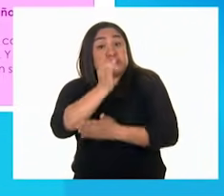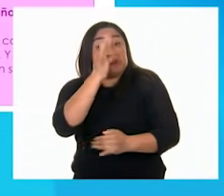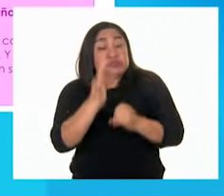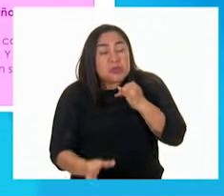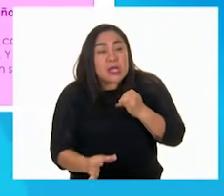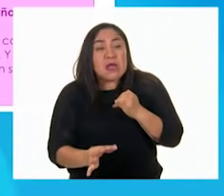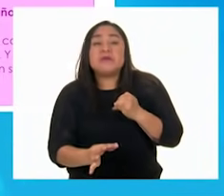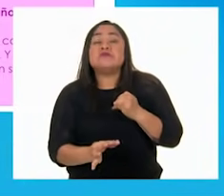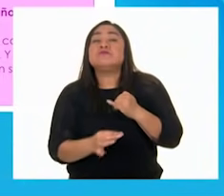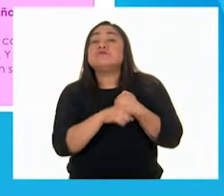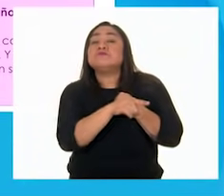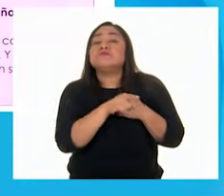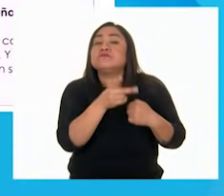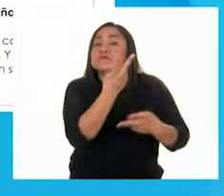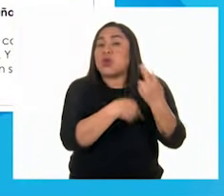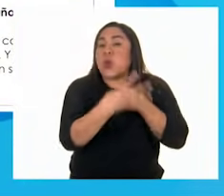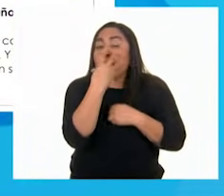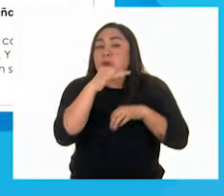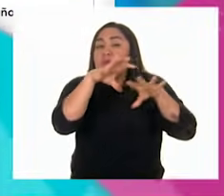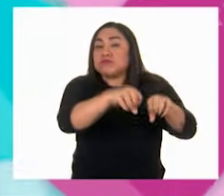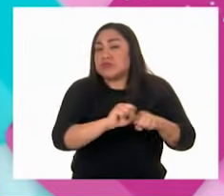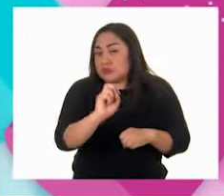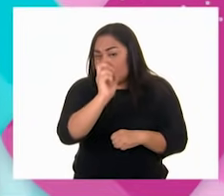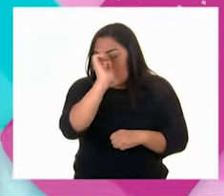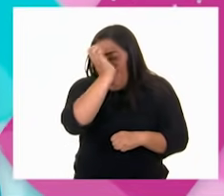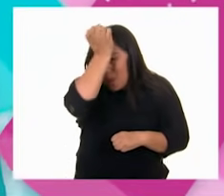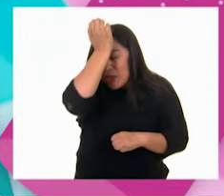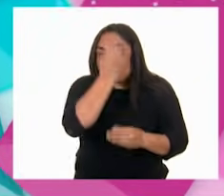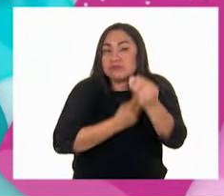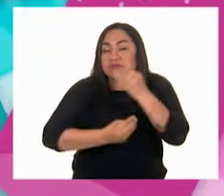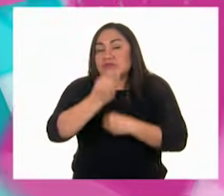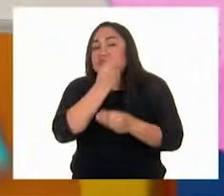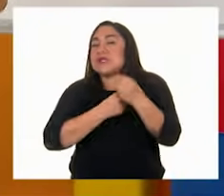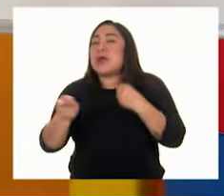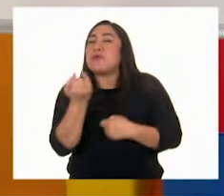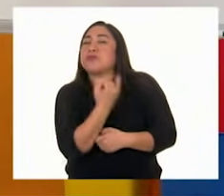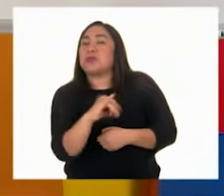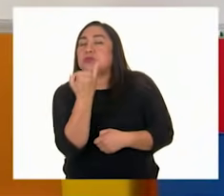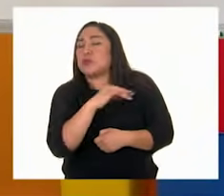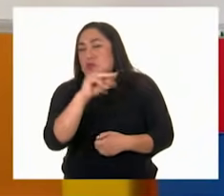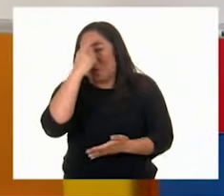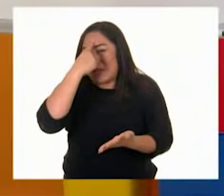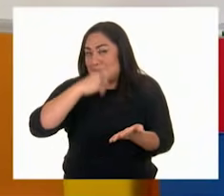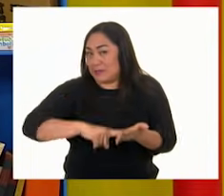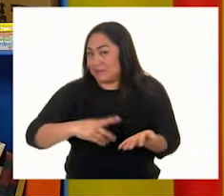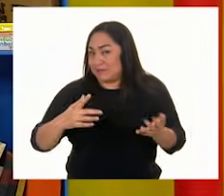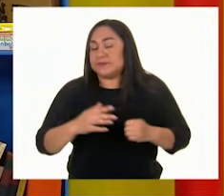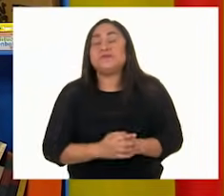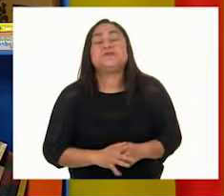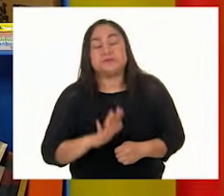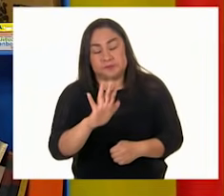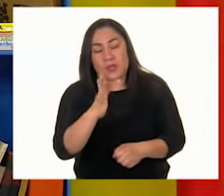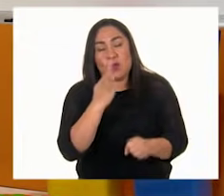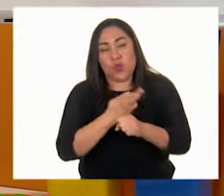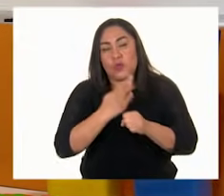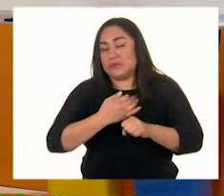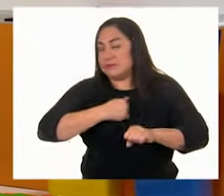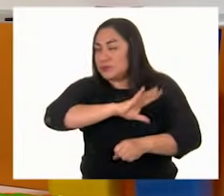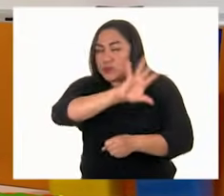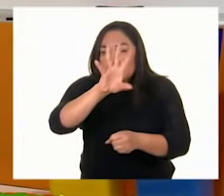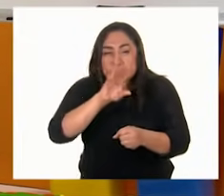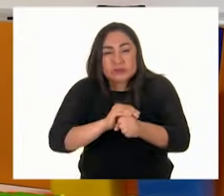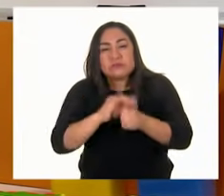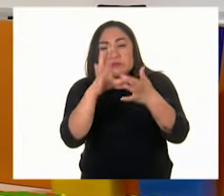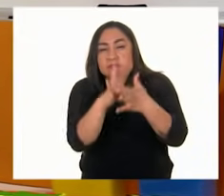logra comerse a todas sus ovejas. Ahora, uh-huh, quiero recapitular rápido. Que perfecto, el día de hoy vieron todas